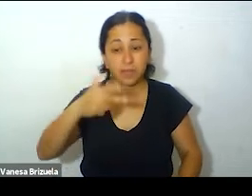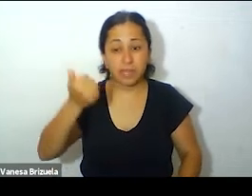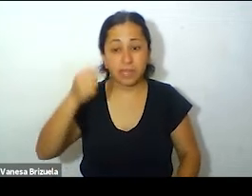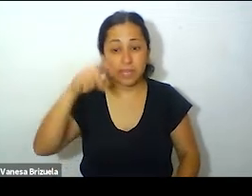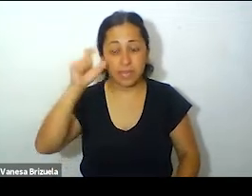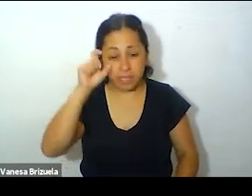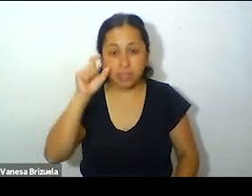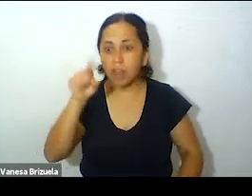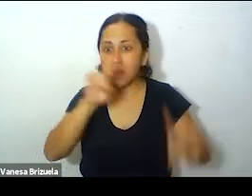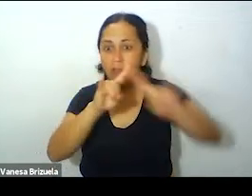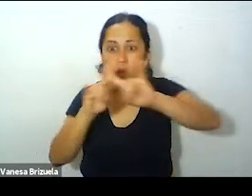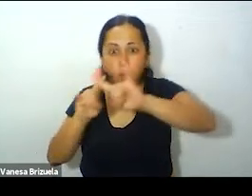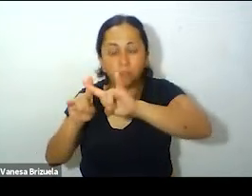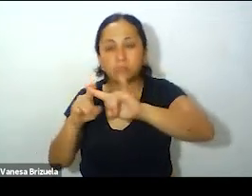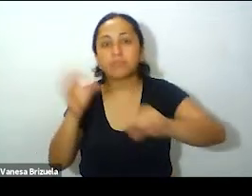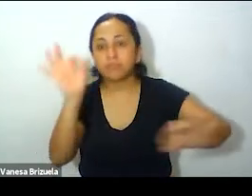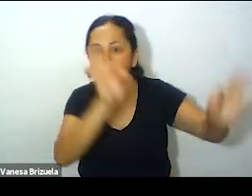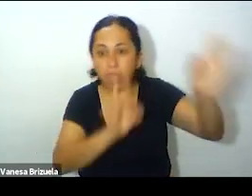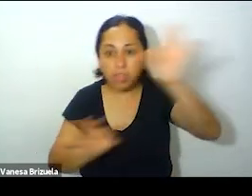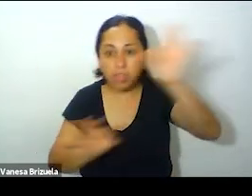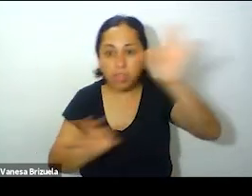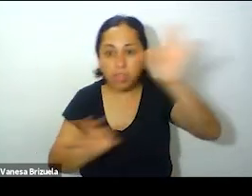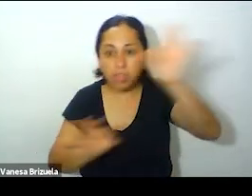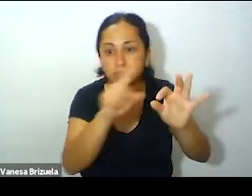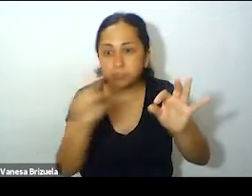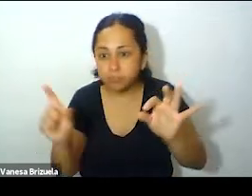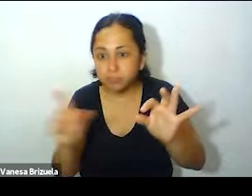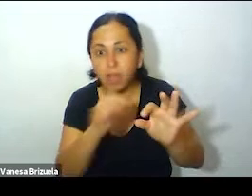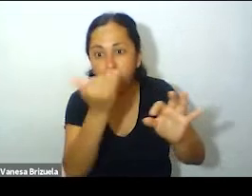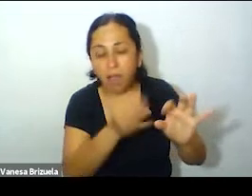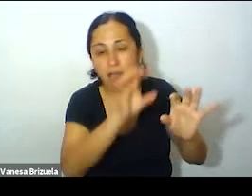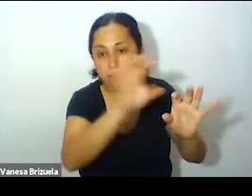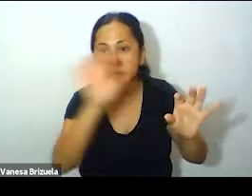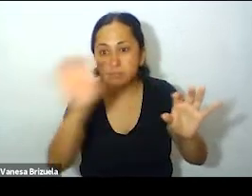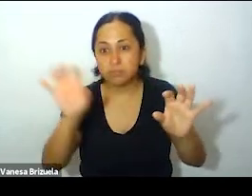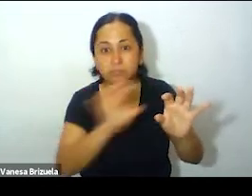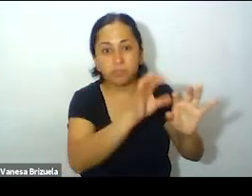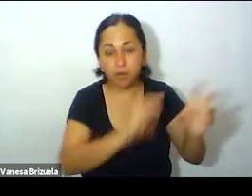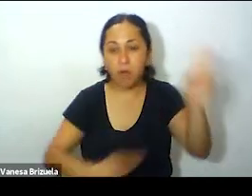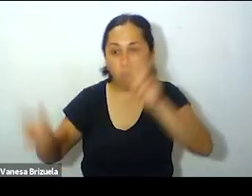portfolios donde hay muchos diseños y buscan inspiraciones, se los recomiendo.